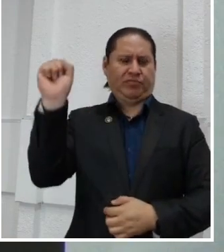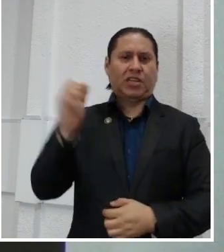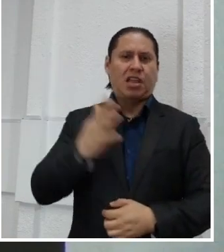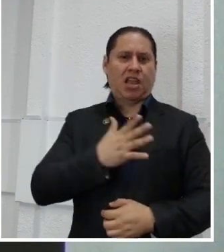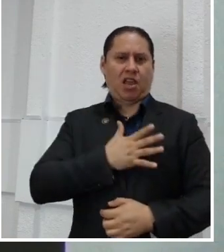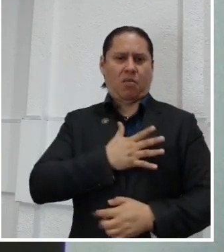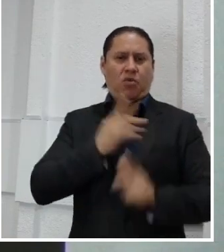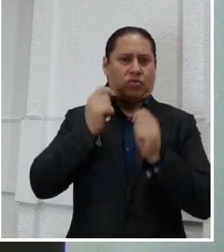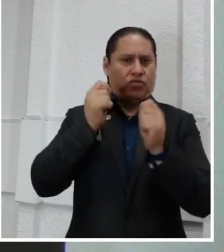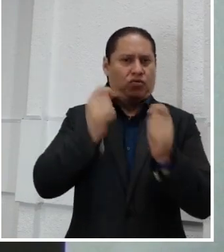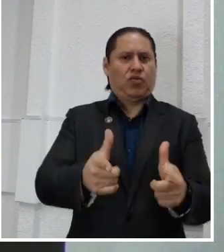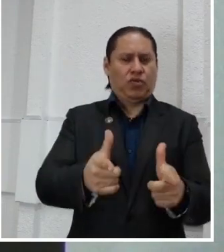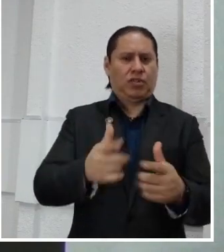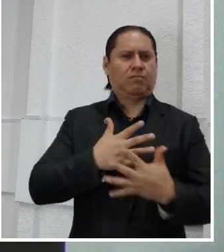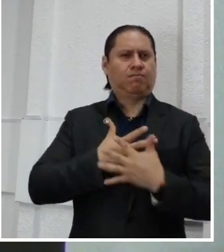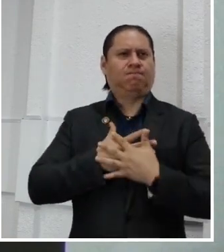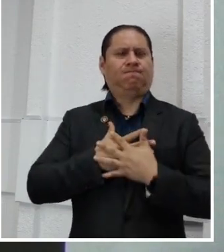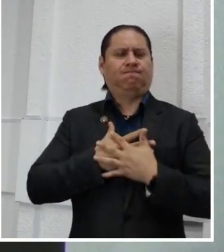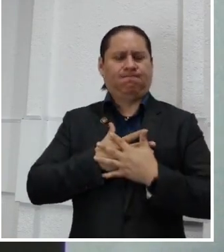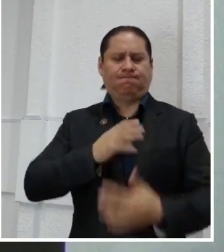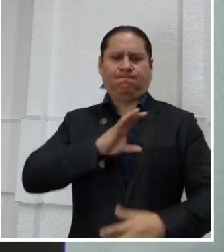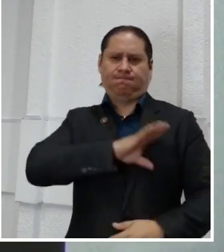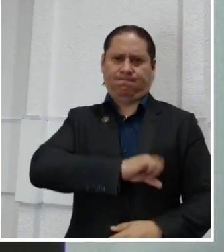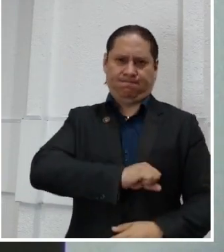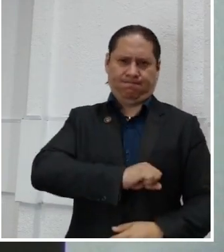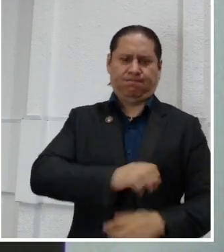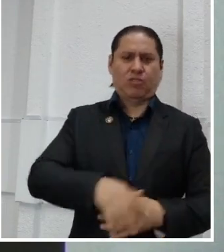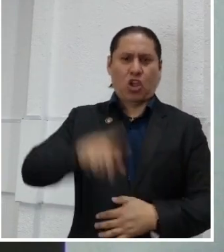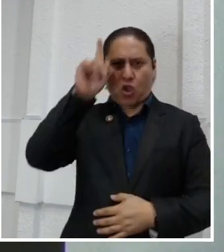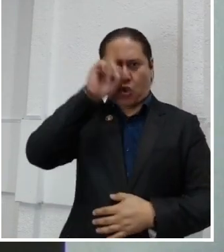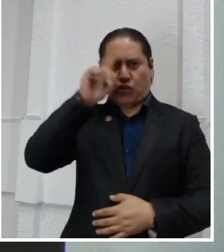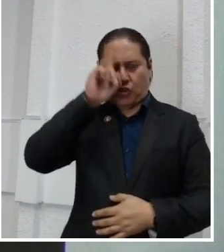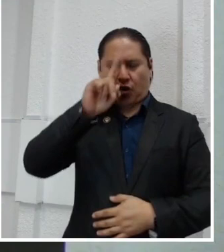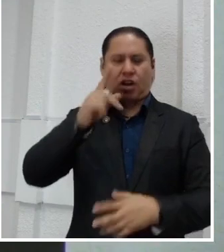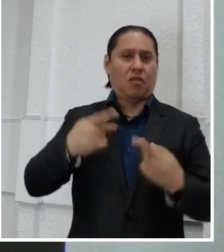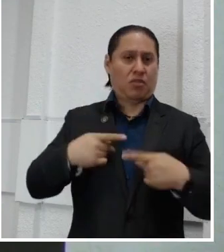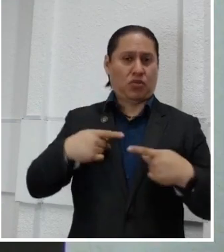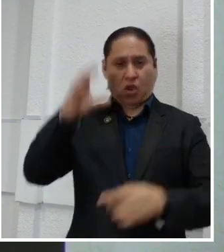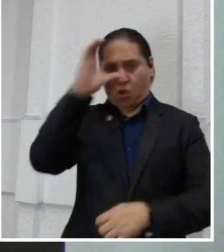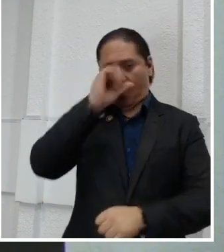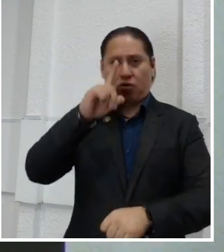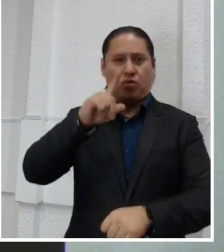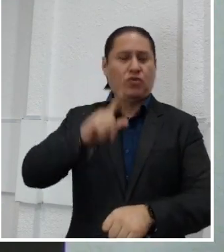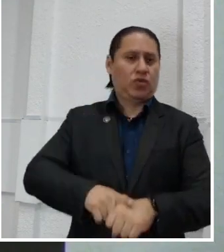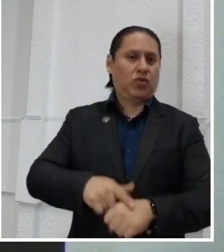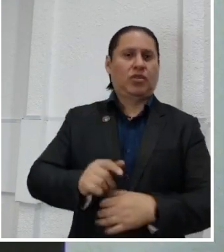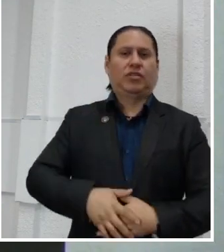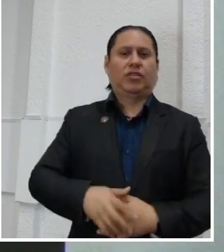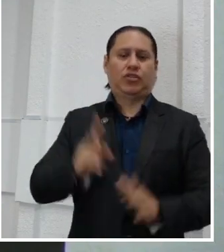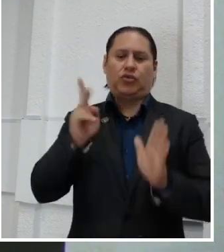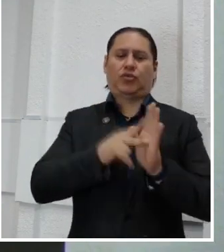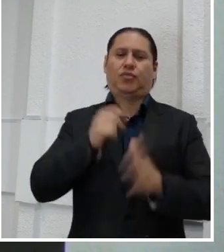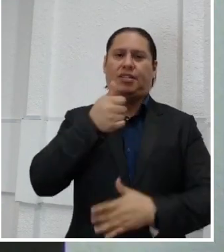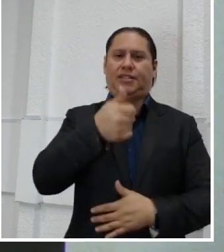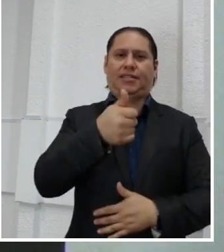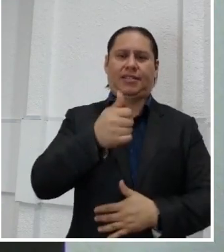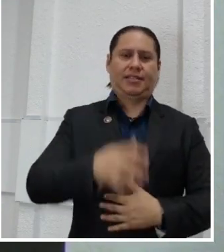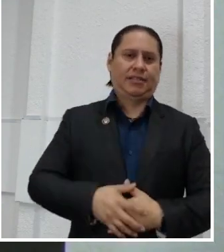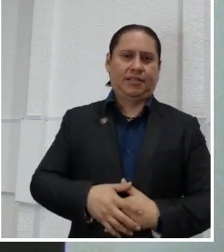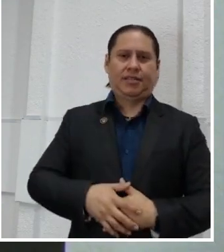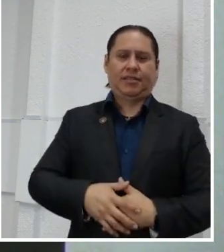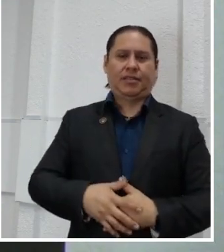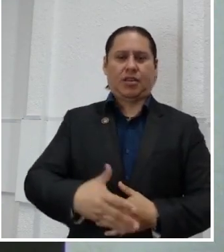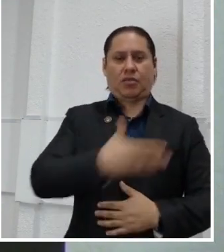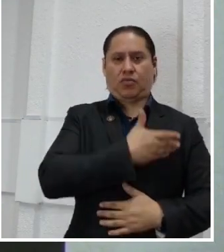por Tuxtla Gutiérrez, donde sirvió como consejero ciudadano de la cultura en el año 2006.